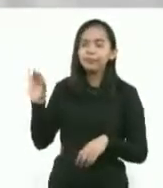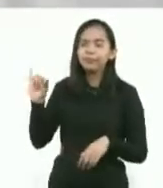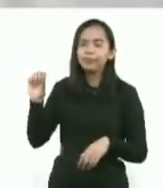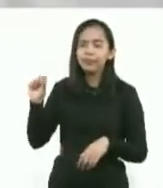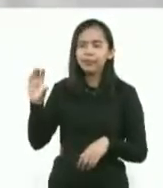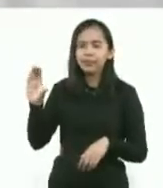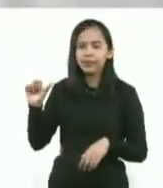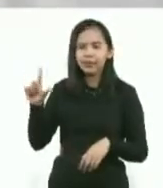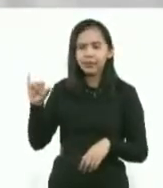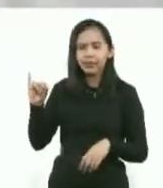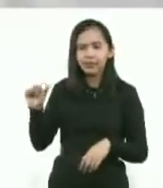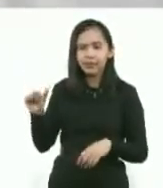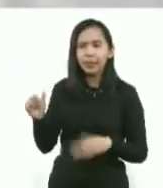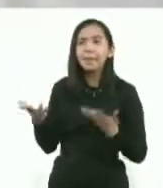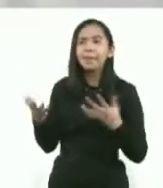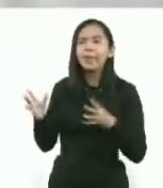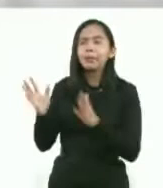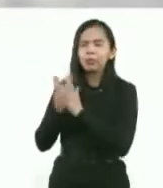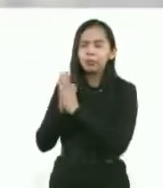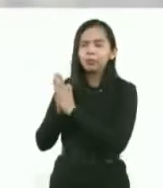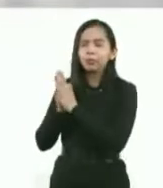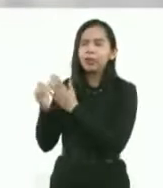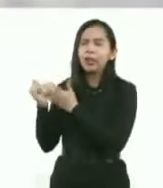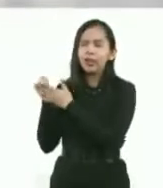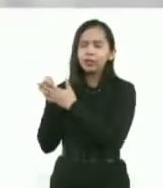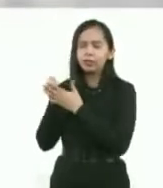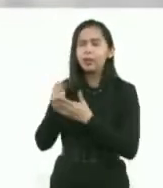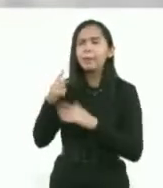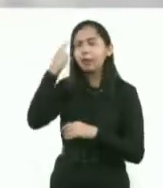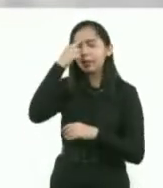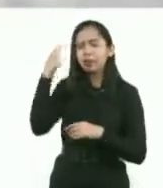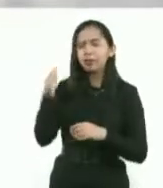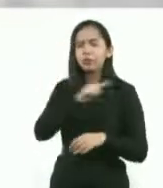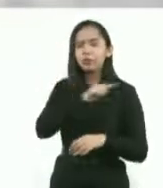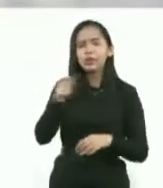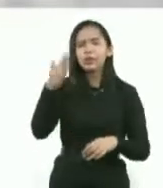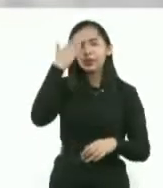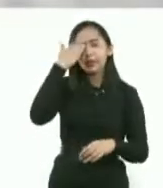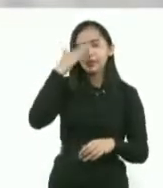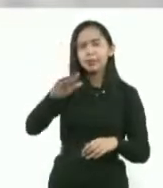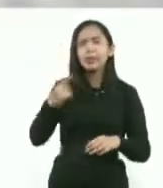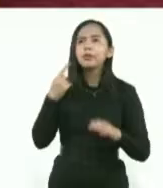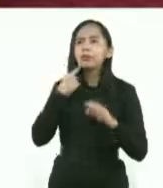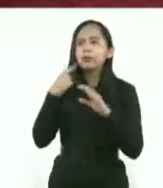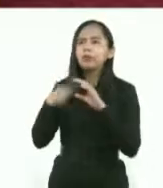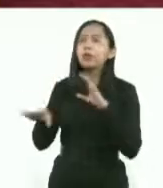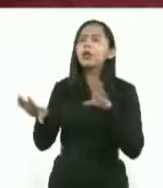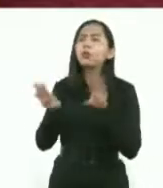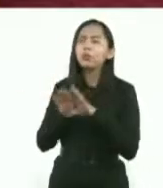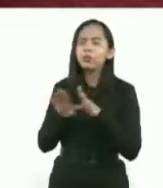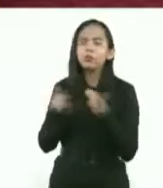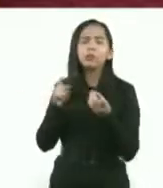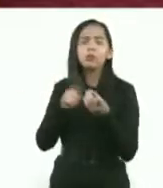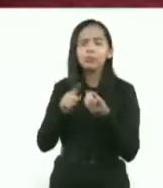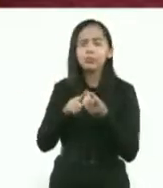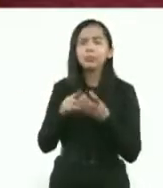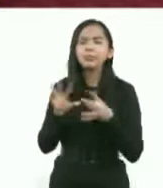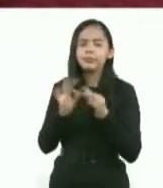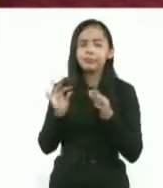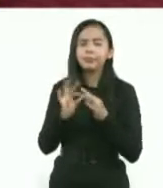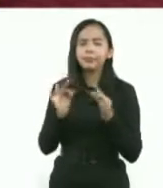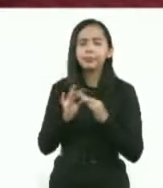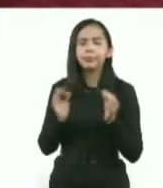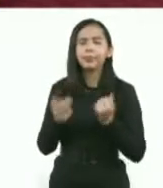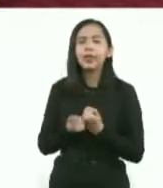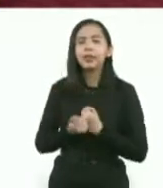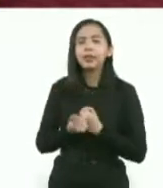que sepan dónde denunciar, cómo denunciar, que lo puedan saber todos. Es un fenómeno que se dio desde que